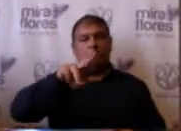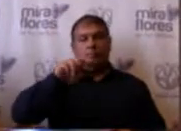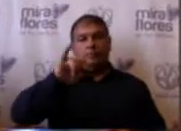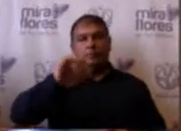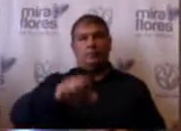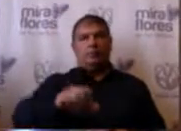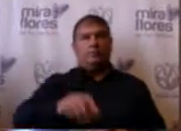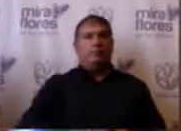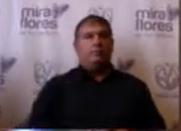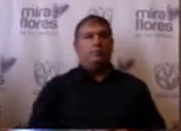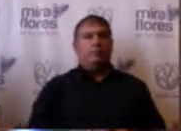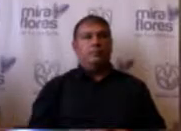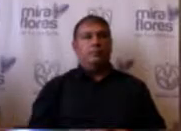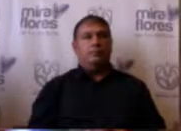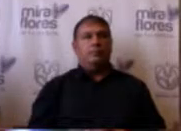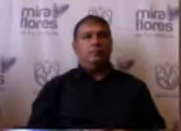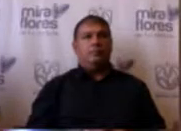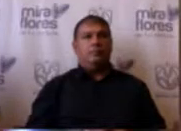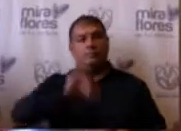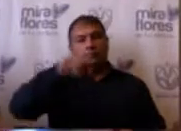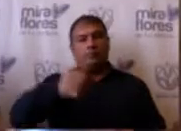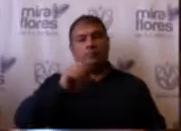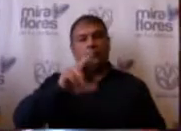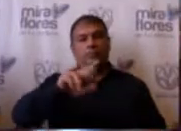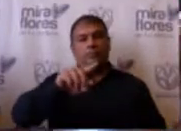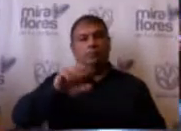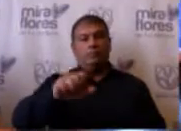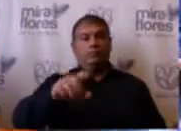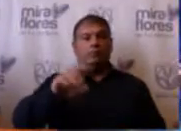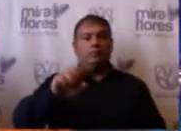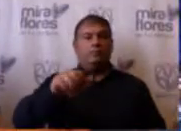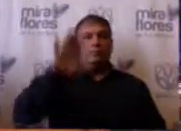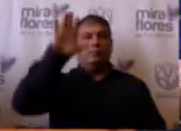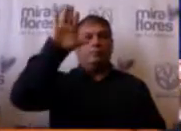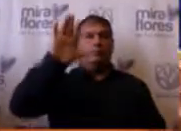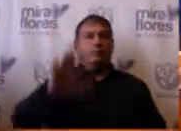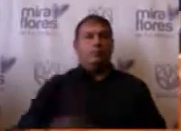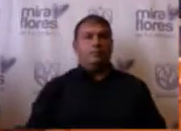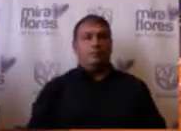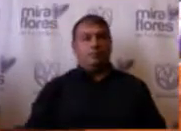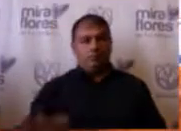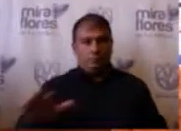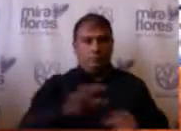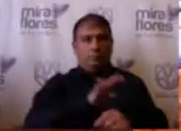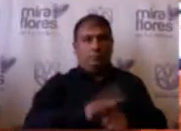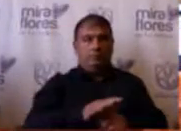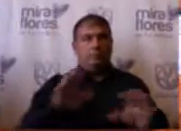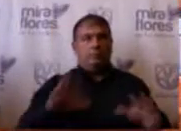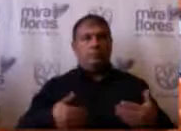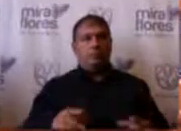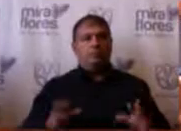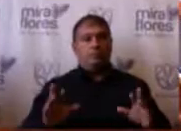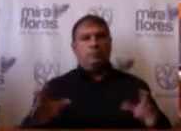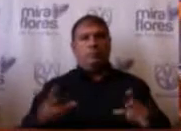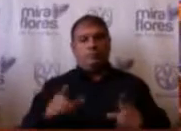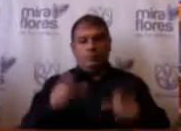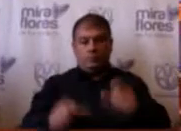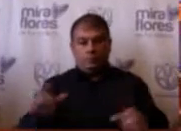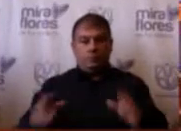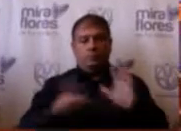castro señor jorge de albertis gonzález en el riego icon señor alcalde muy bien con el cuerpo un